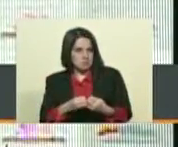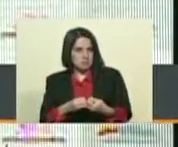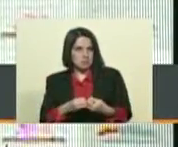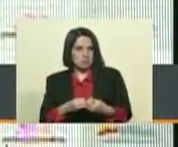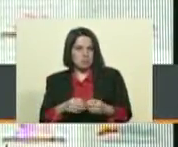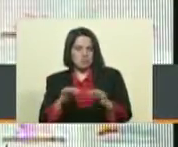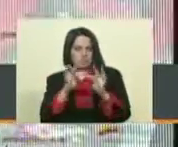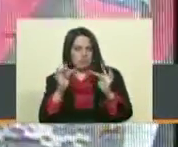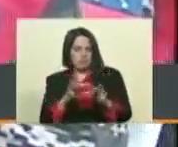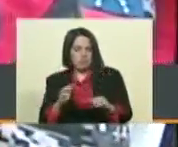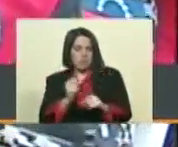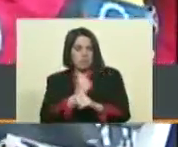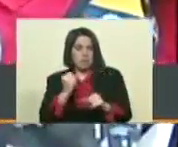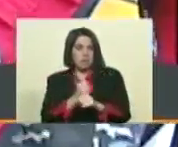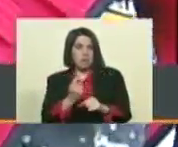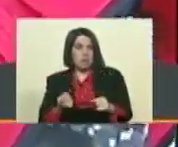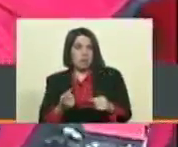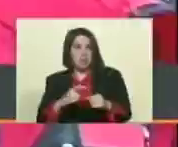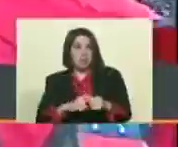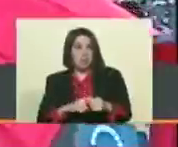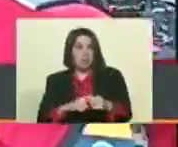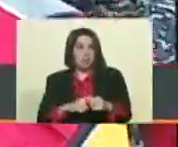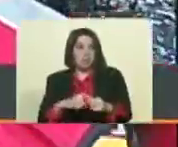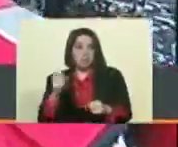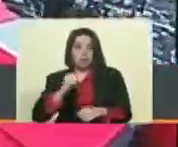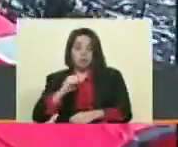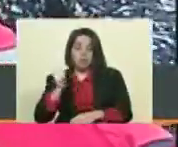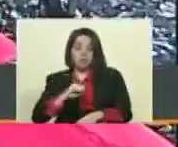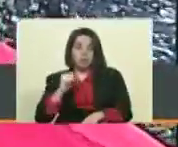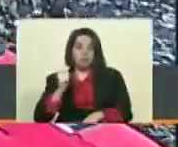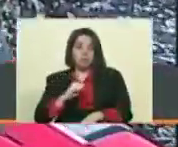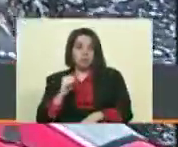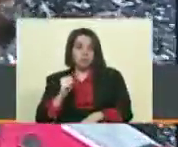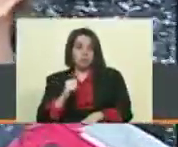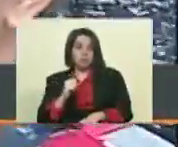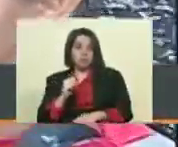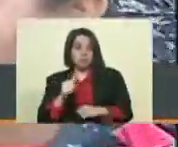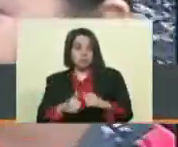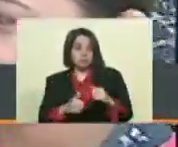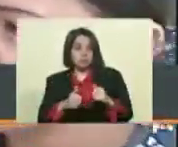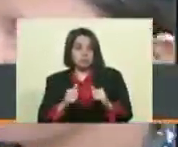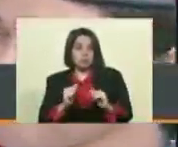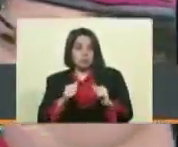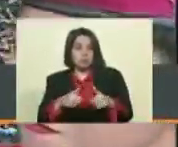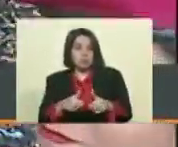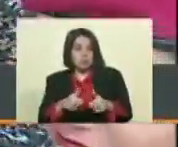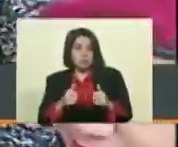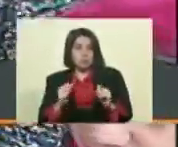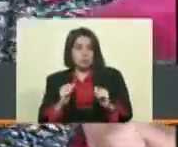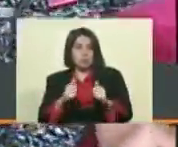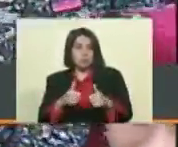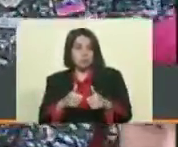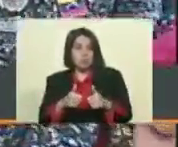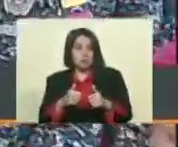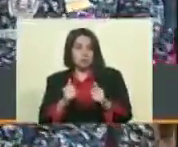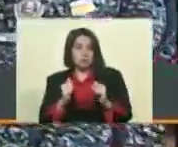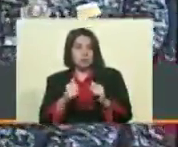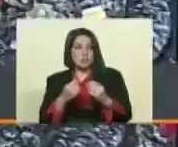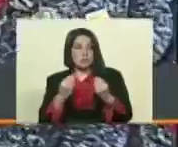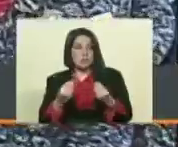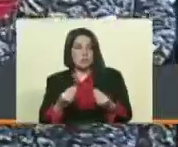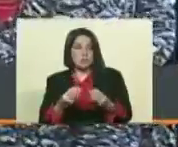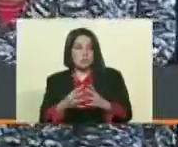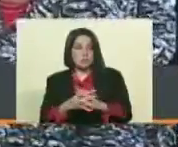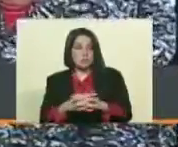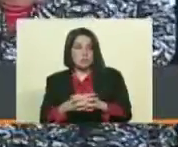de trabajo, ¿verdad? Así es, mi comandante. Forjarlos bien, formarlos bien, bien, bien, bien,